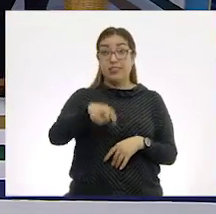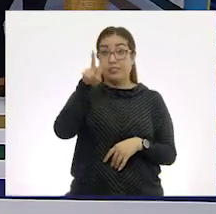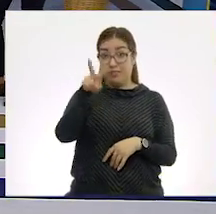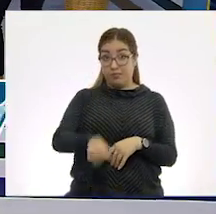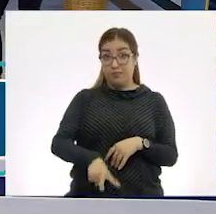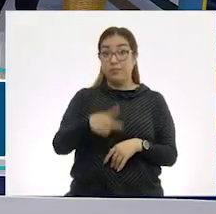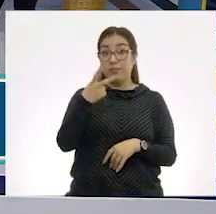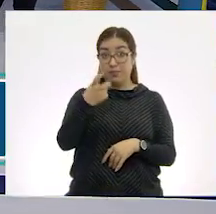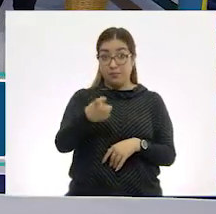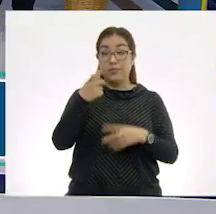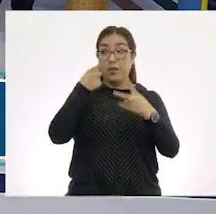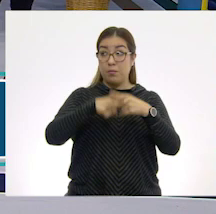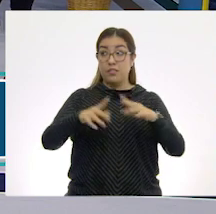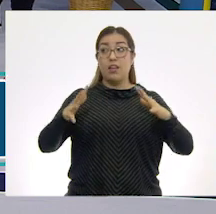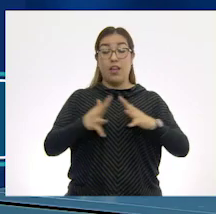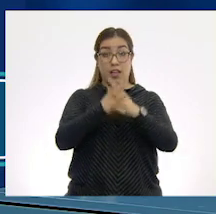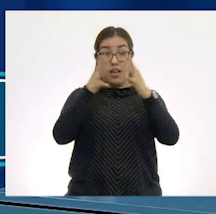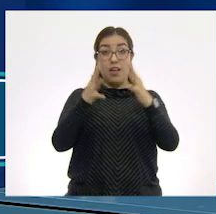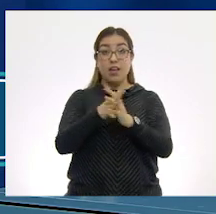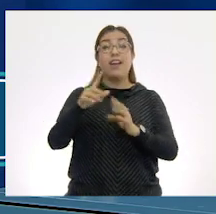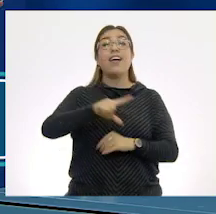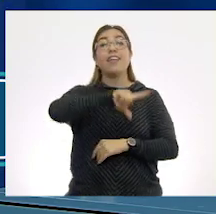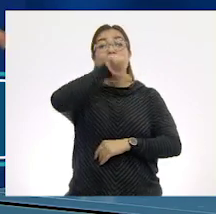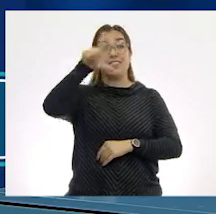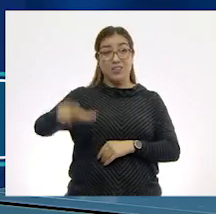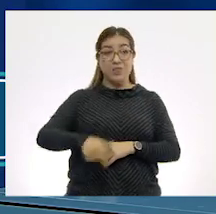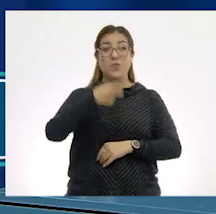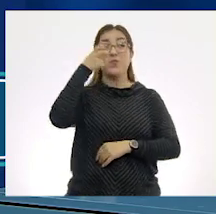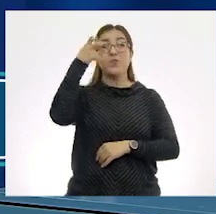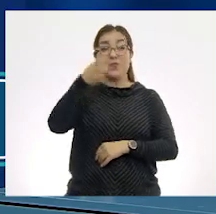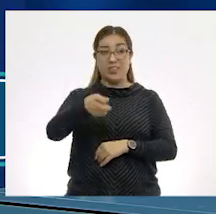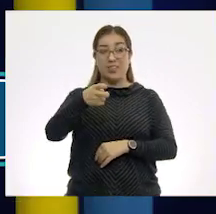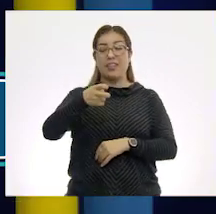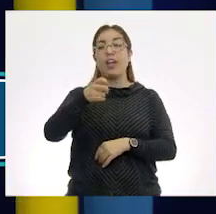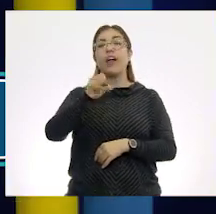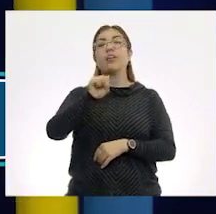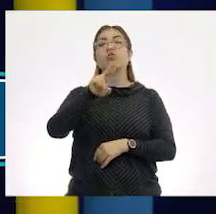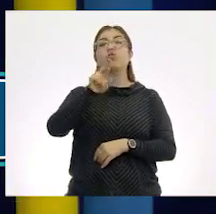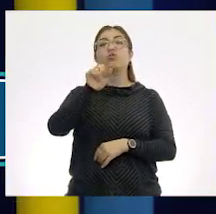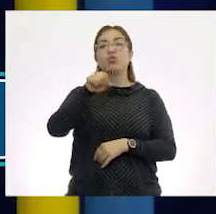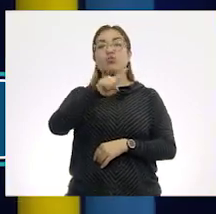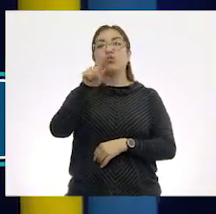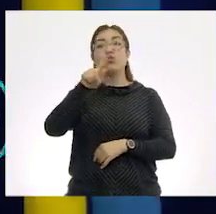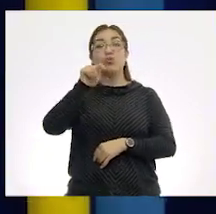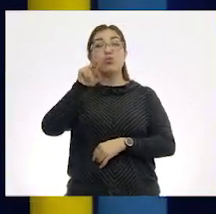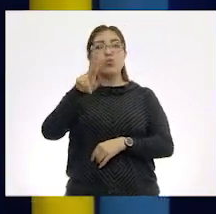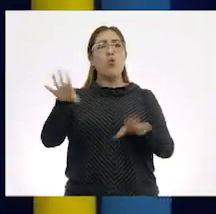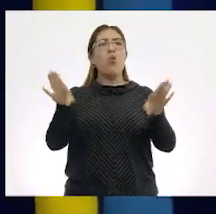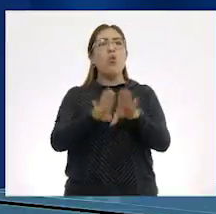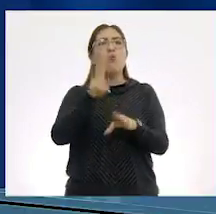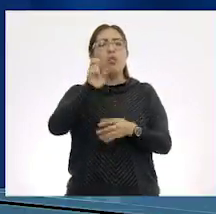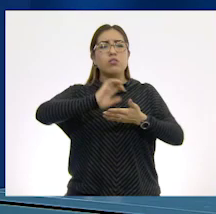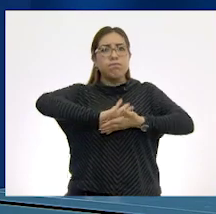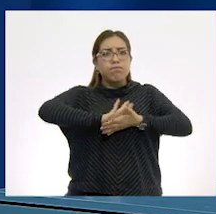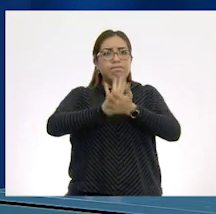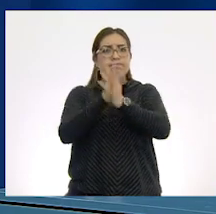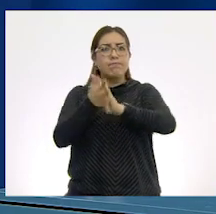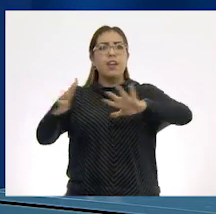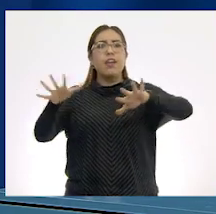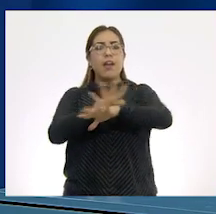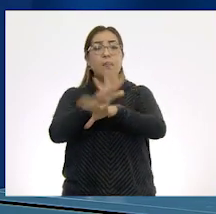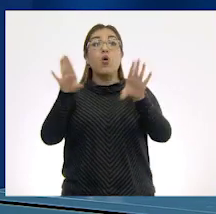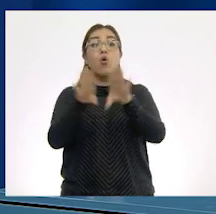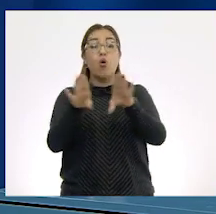libro de arte de la guerra, lo que transformó a China. ¿Y cómo fue esa transformación? Pues esos